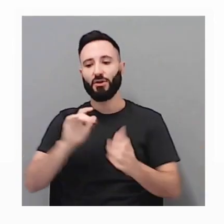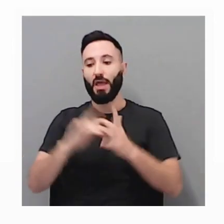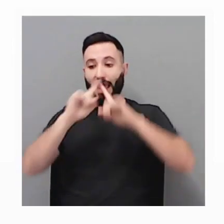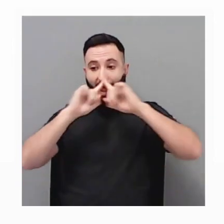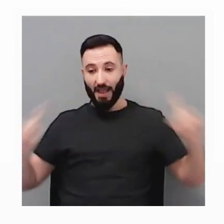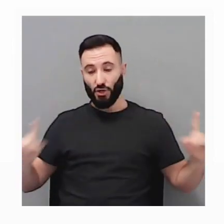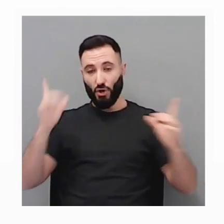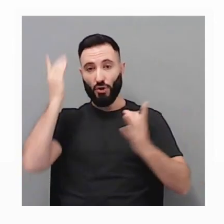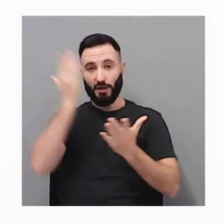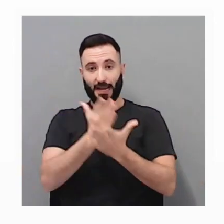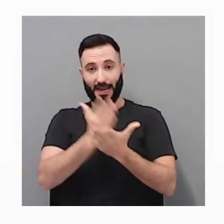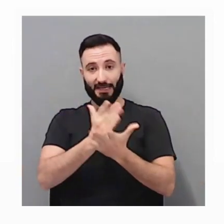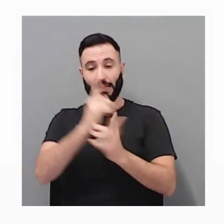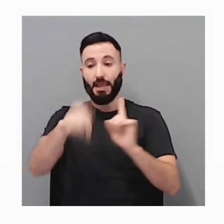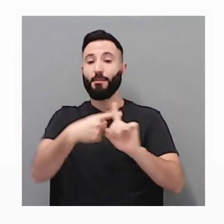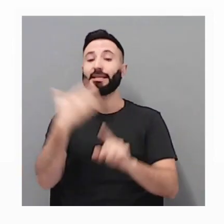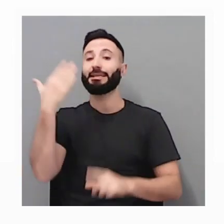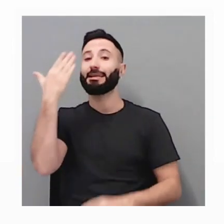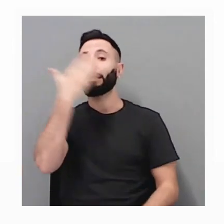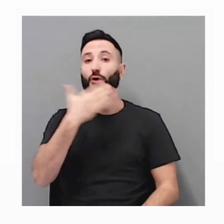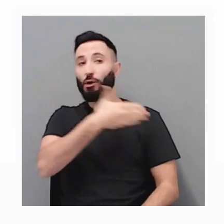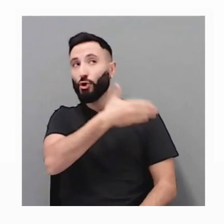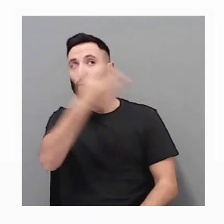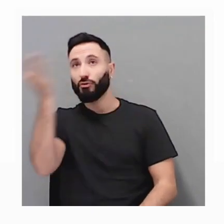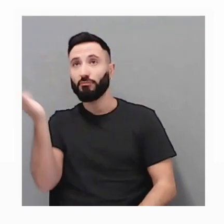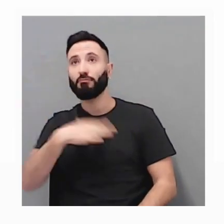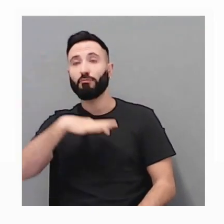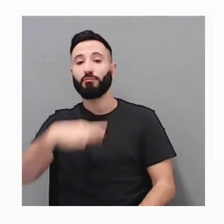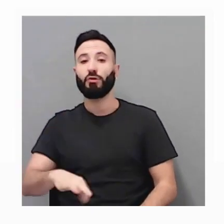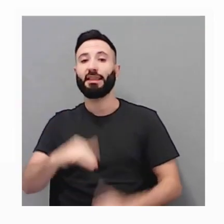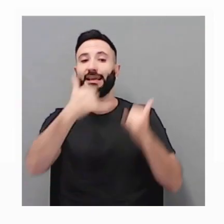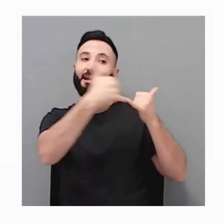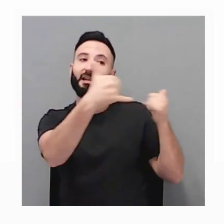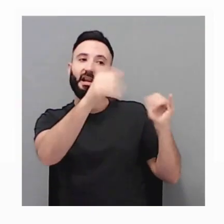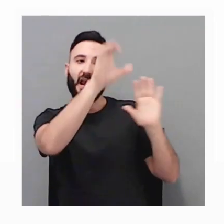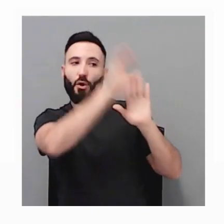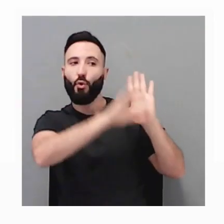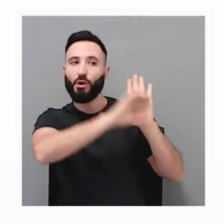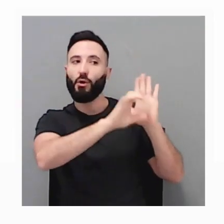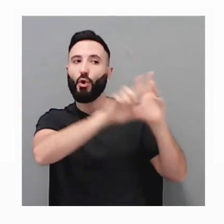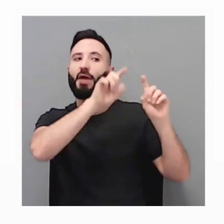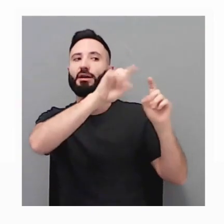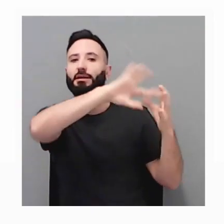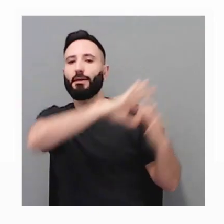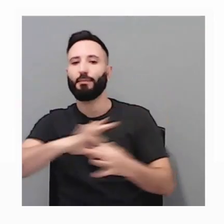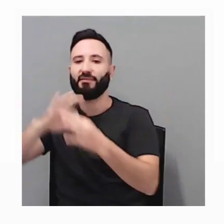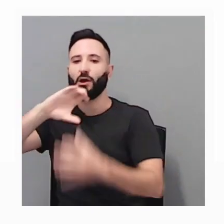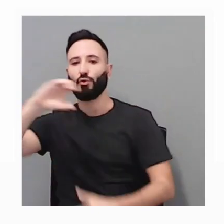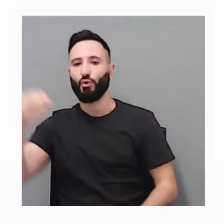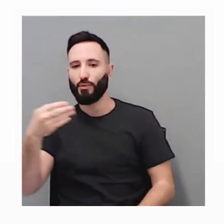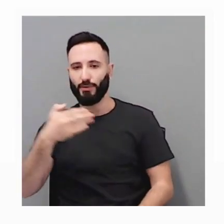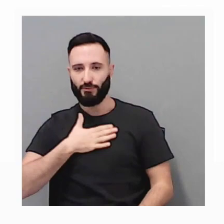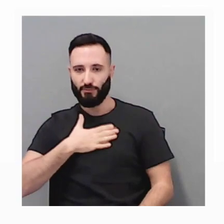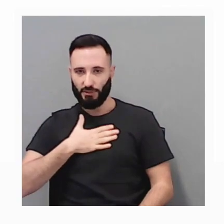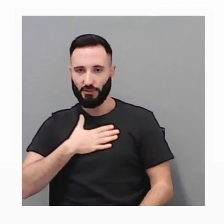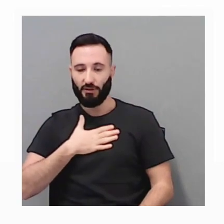Y las escuelas pueden alinear sus planes educativos con este club y pueden desarrollar